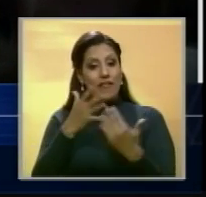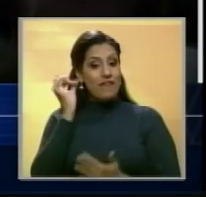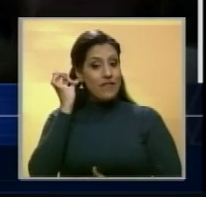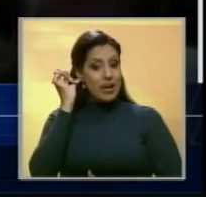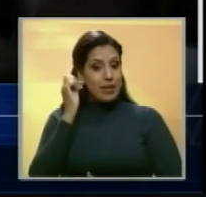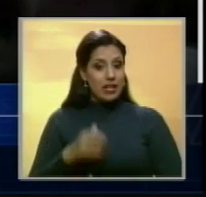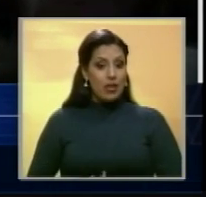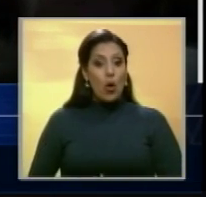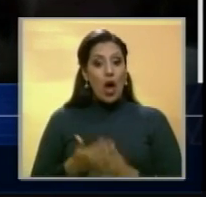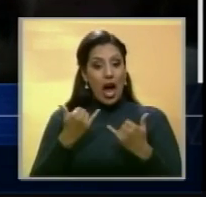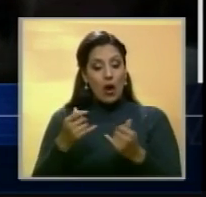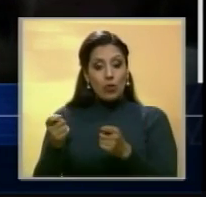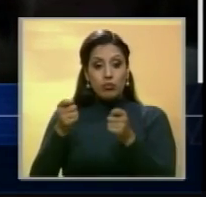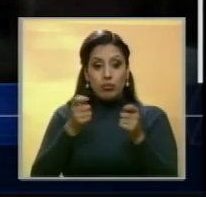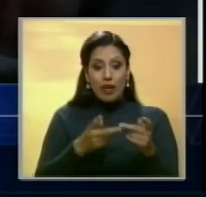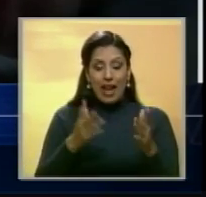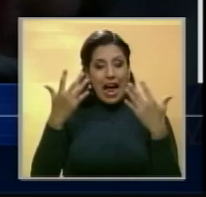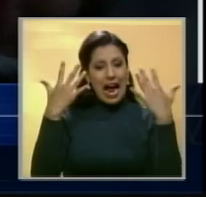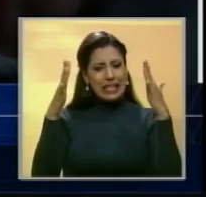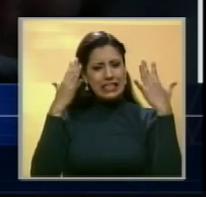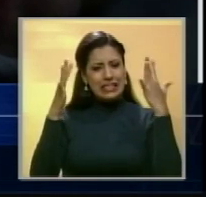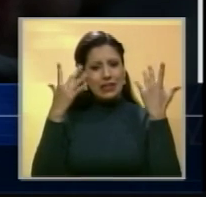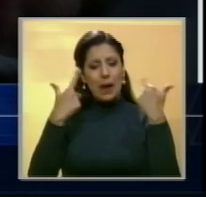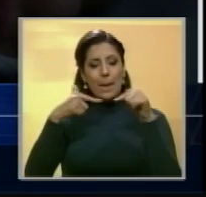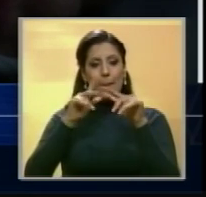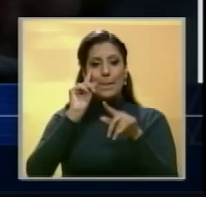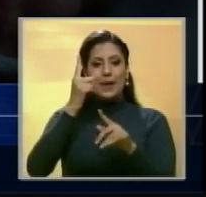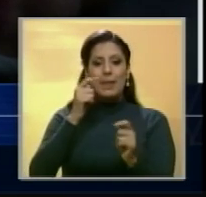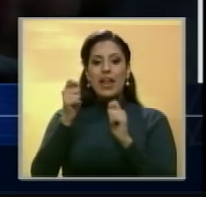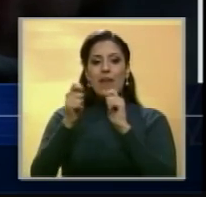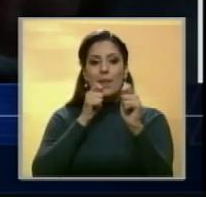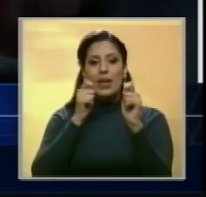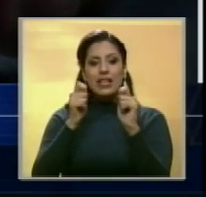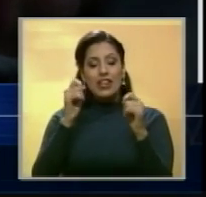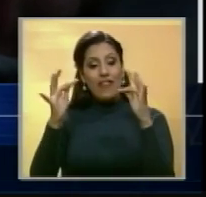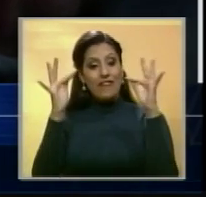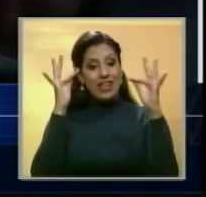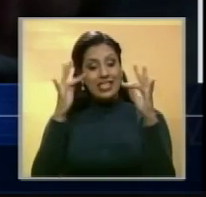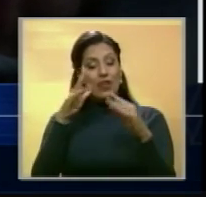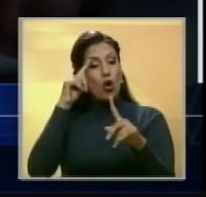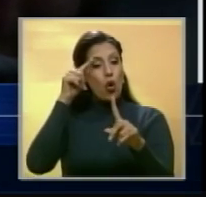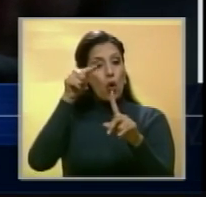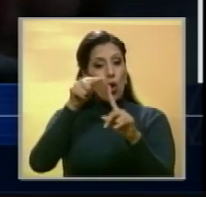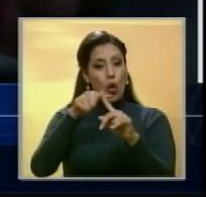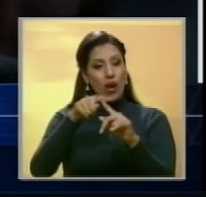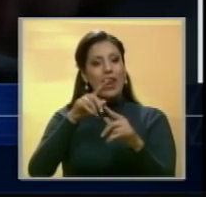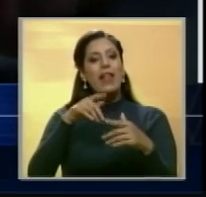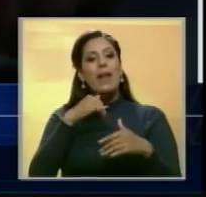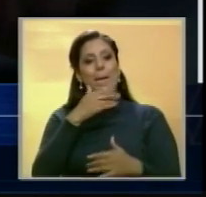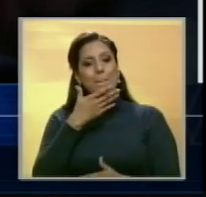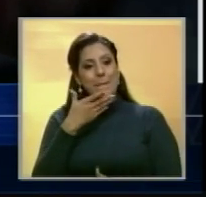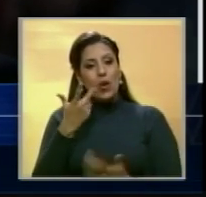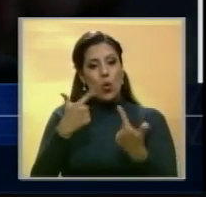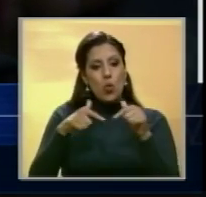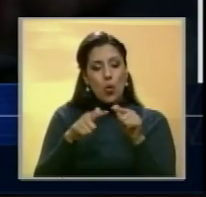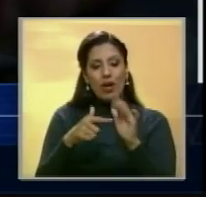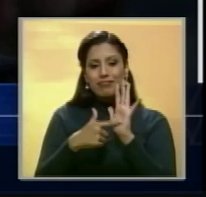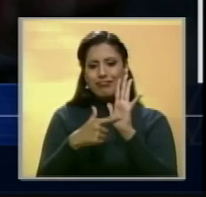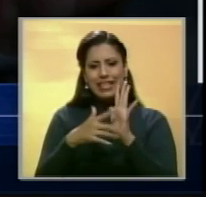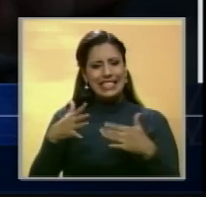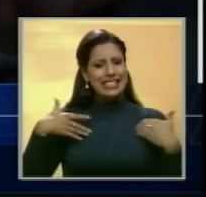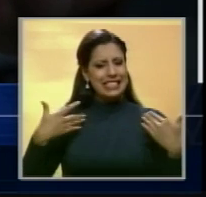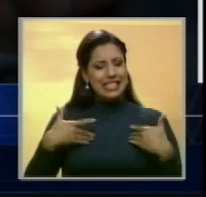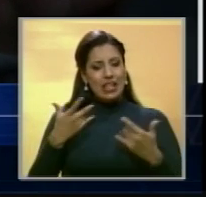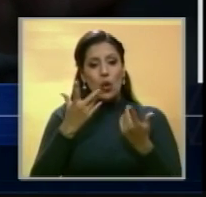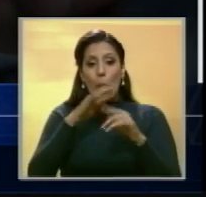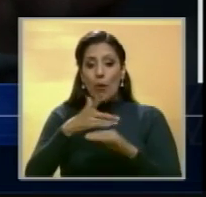femenino. Tras ser recibida con aplausos en el primer pase de prensa del festival, el destinado a prensa Almodóvar se mostró